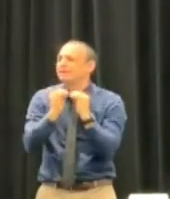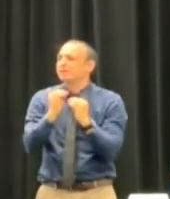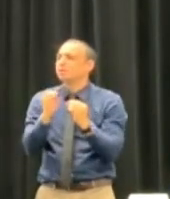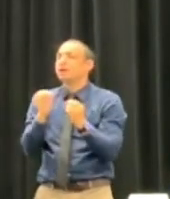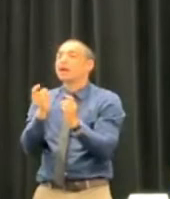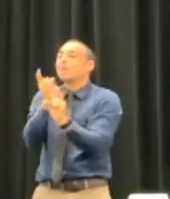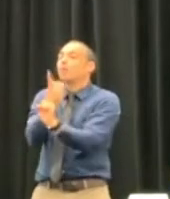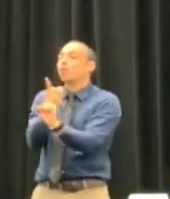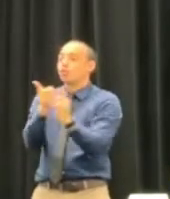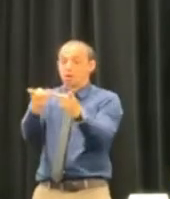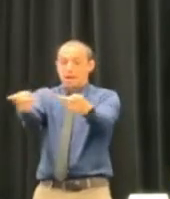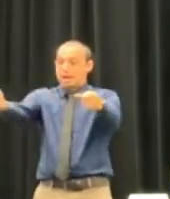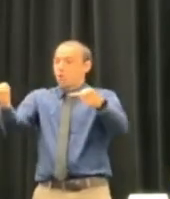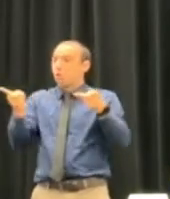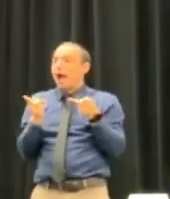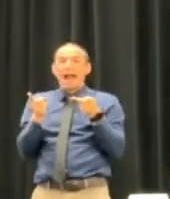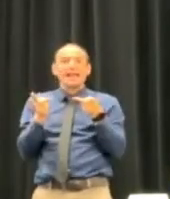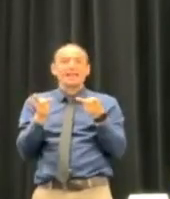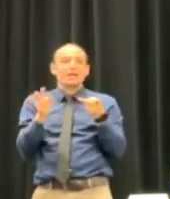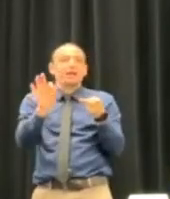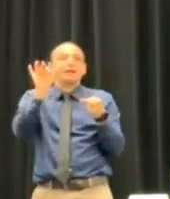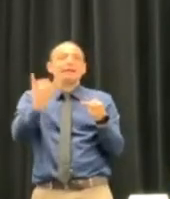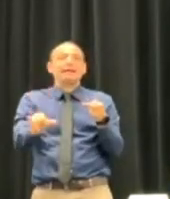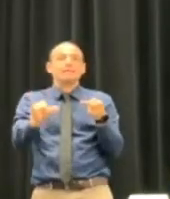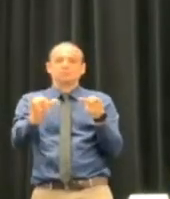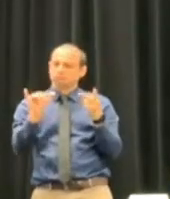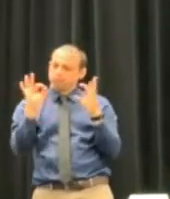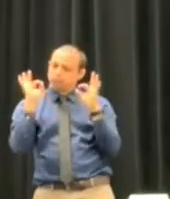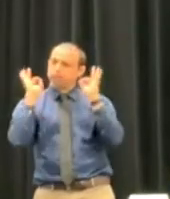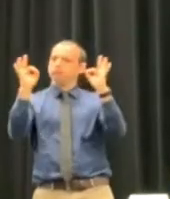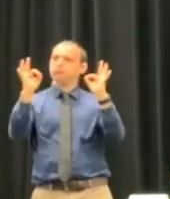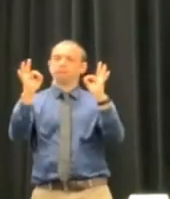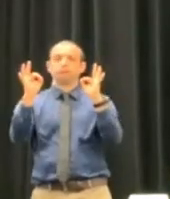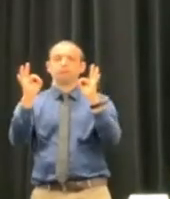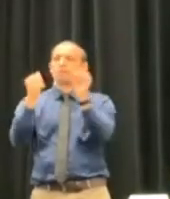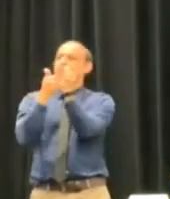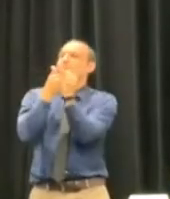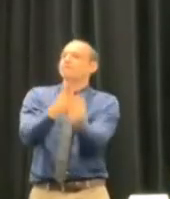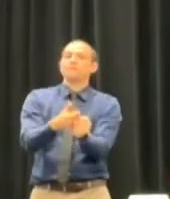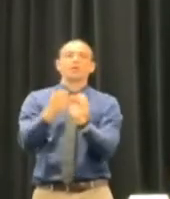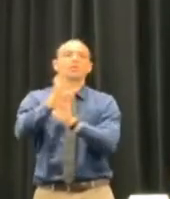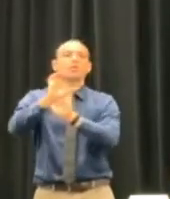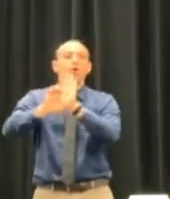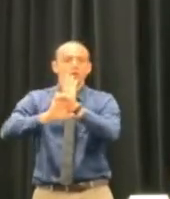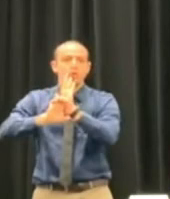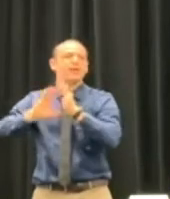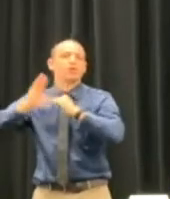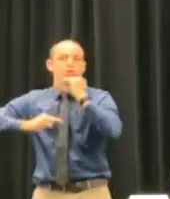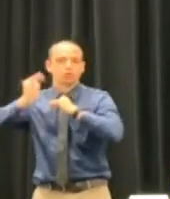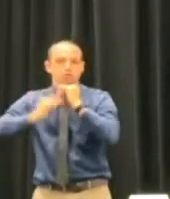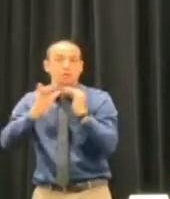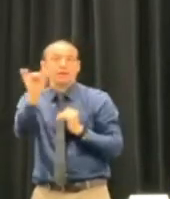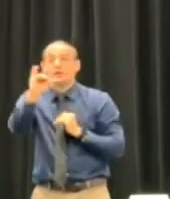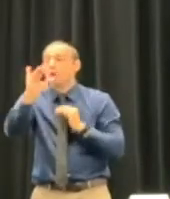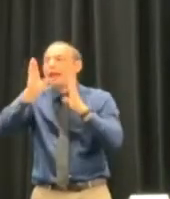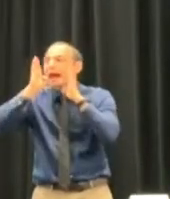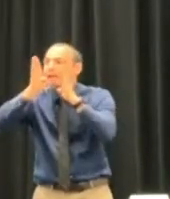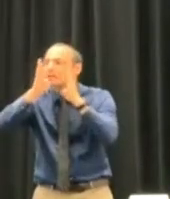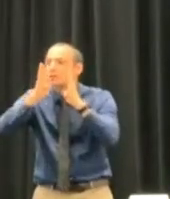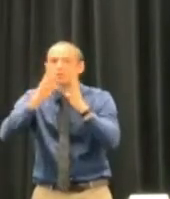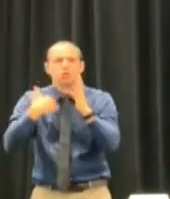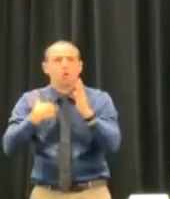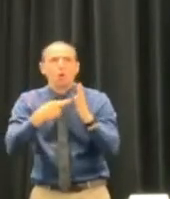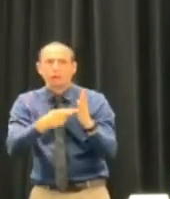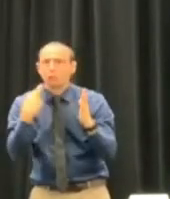las las facilidades en un nivel óptimo en cumplimiento con código y más aún atendiendo mitigación de